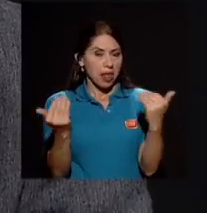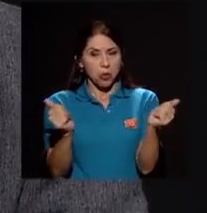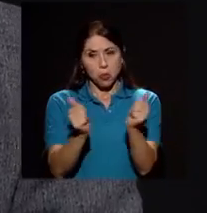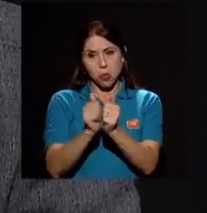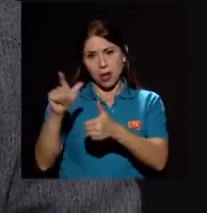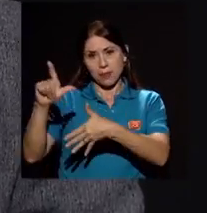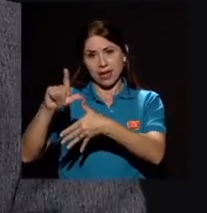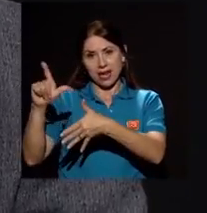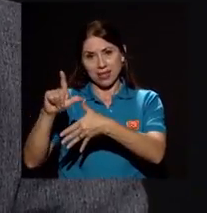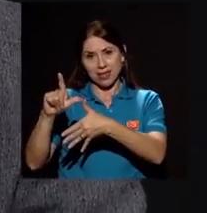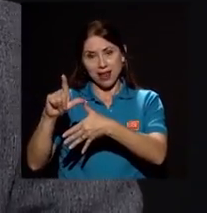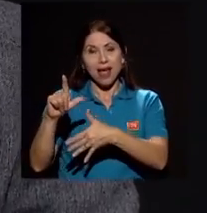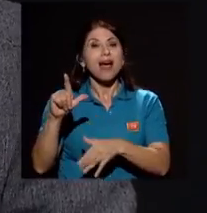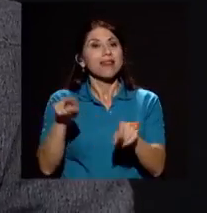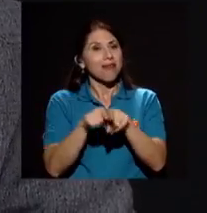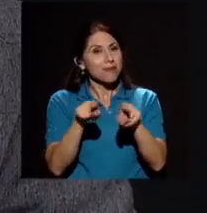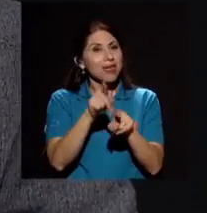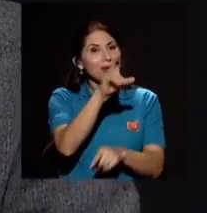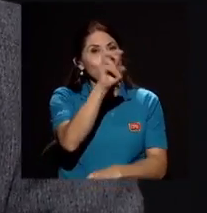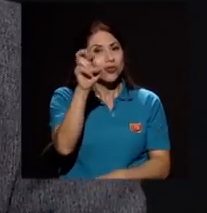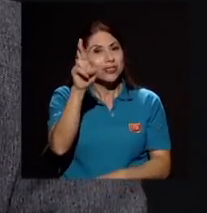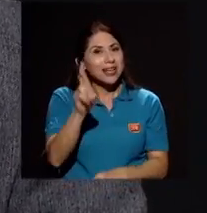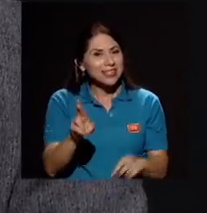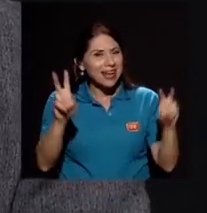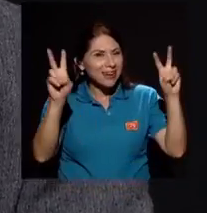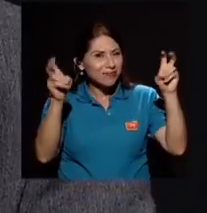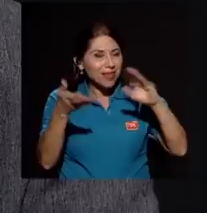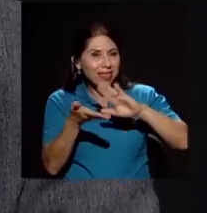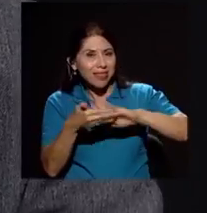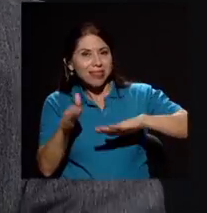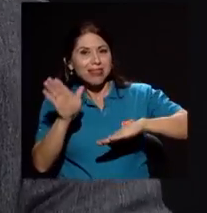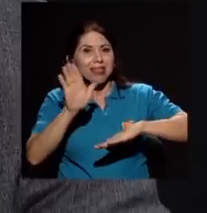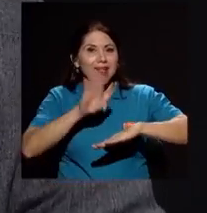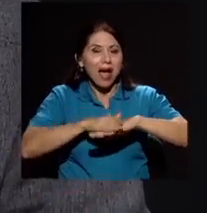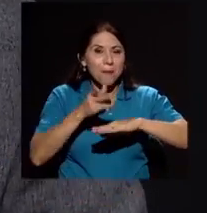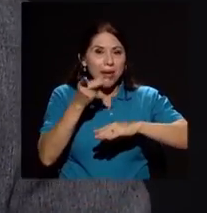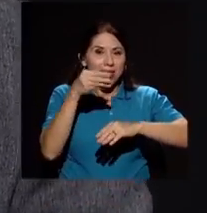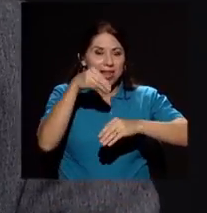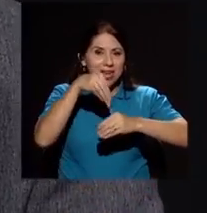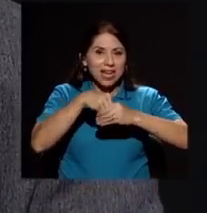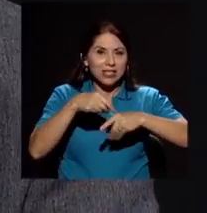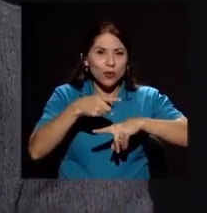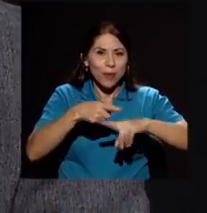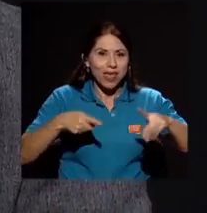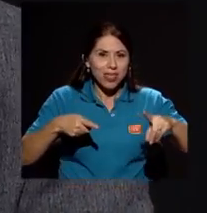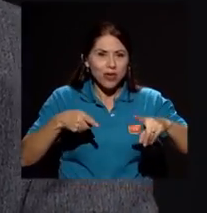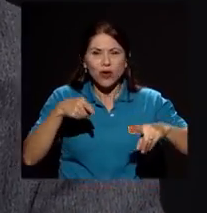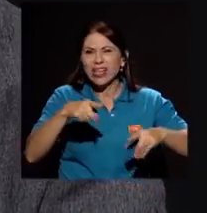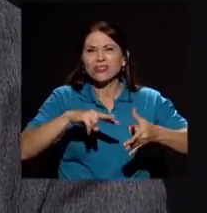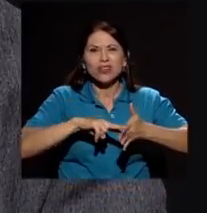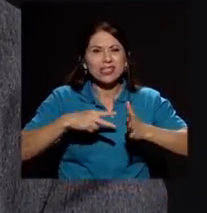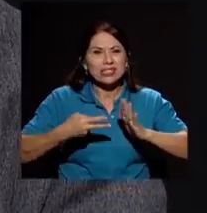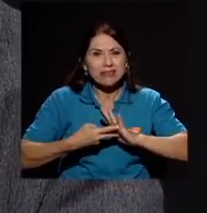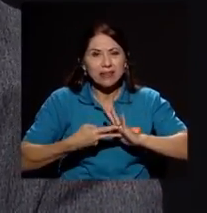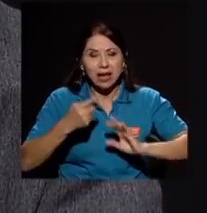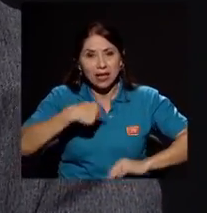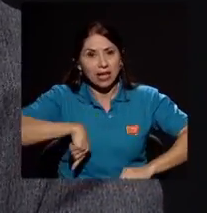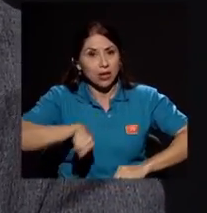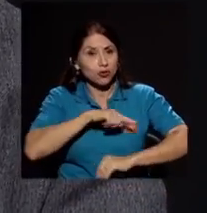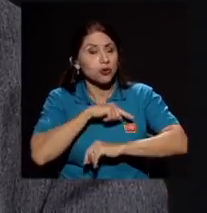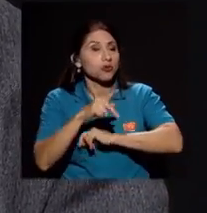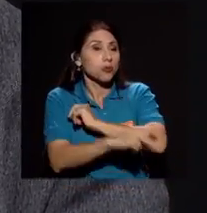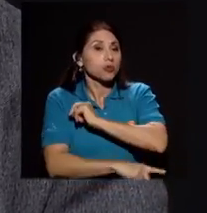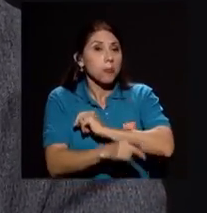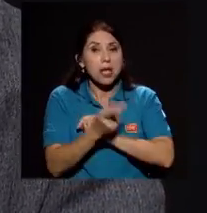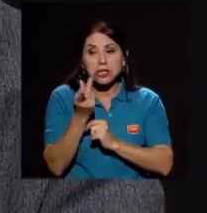está en lo que uno podría denominar la trampa del ingreso medio básicamente eso lo que quiere decir es somos un país de ingreso medio